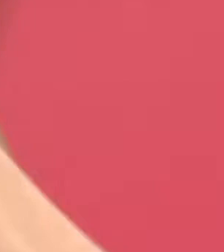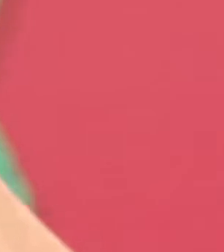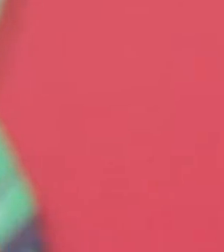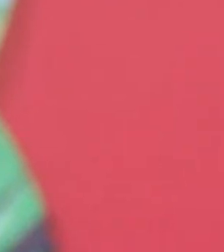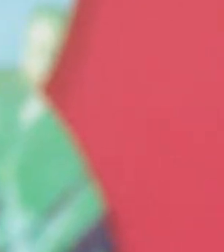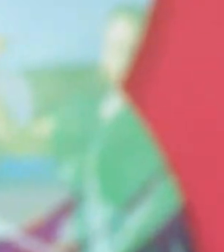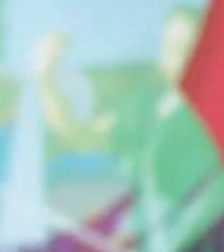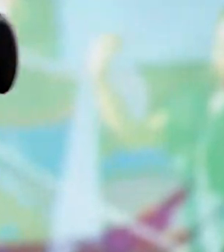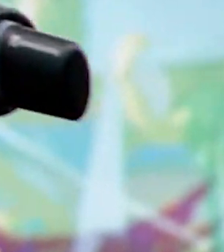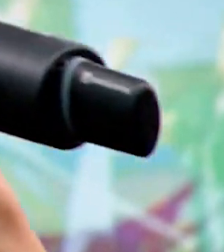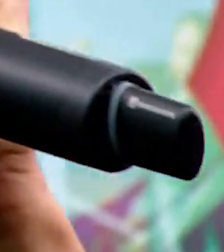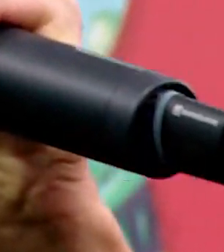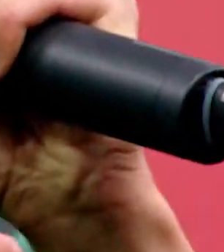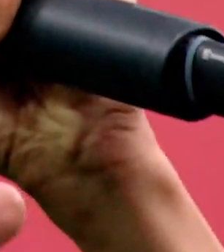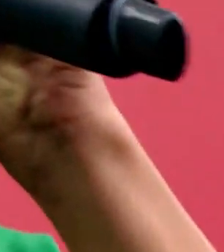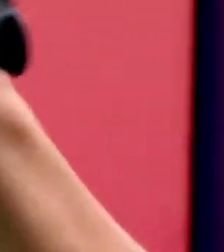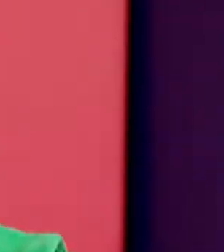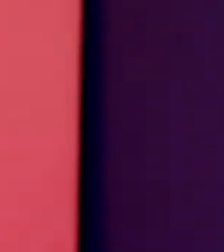¡Esa!